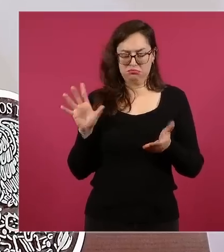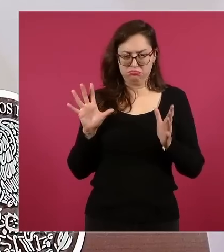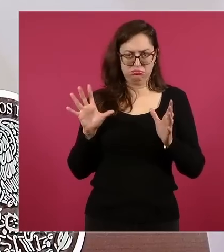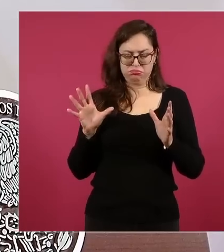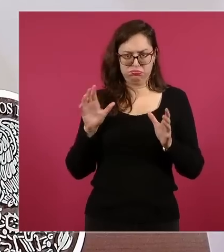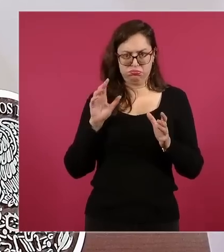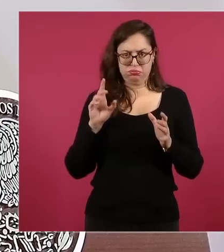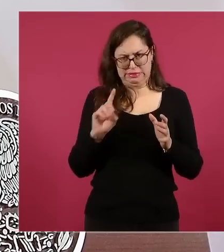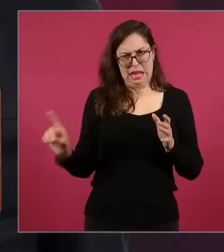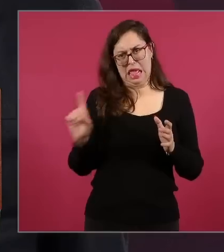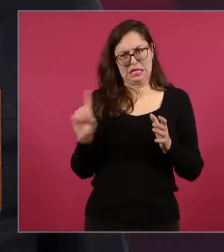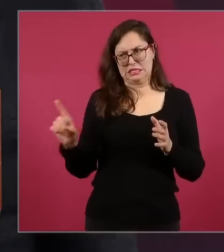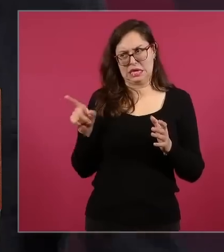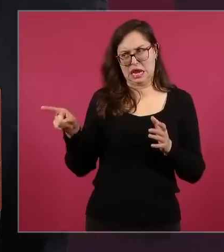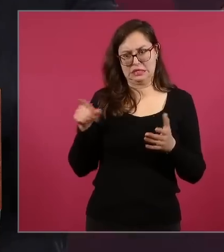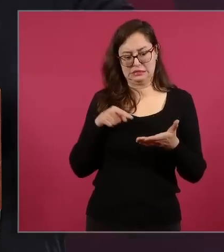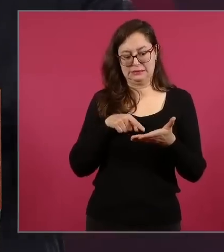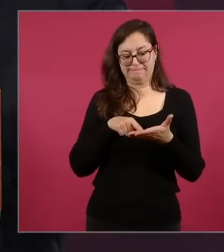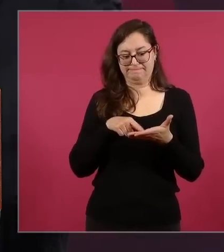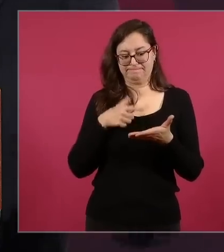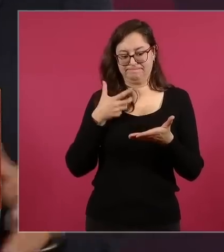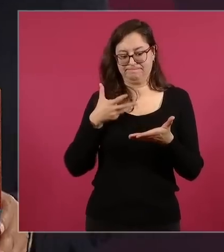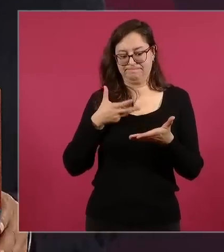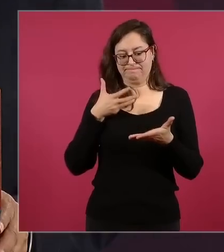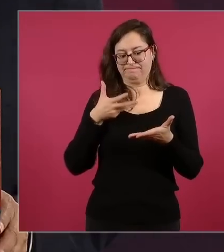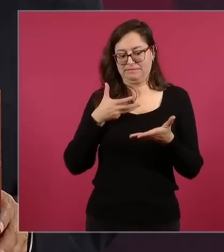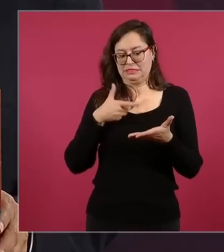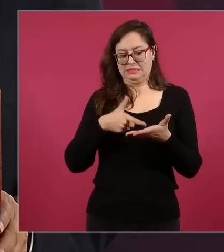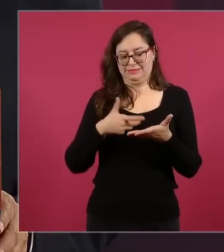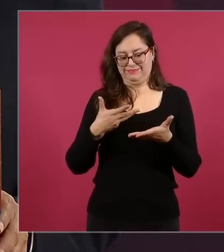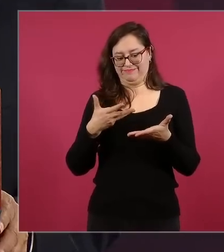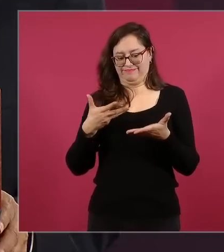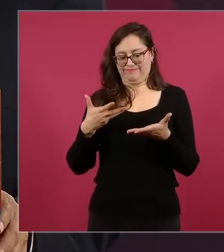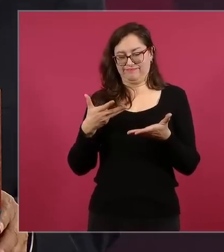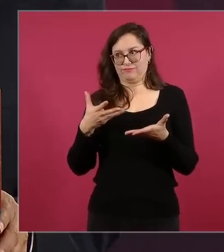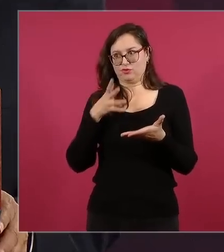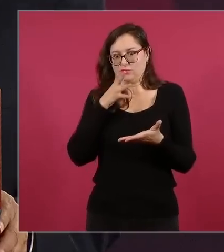pues no pudo,